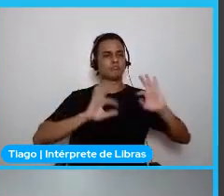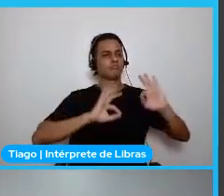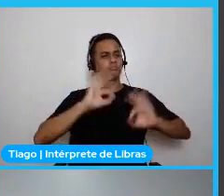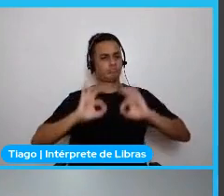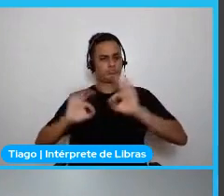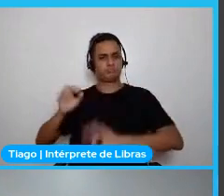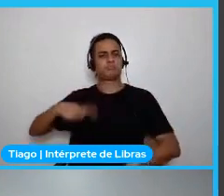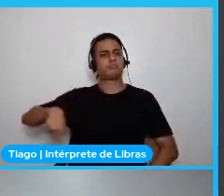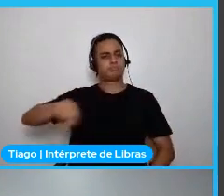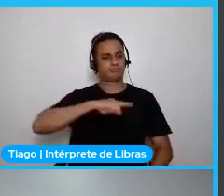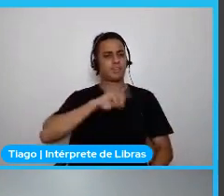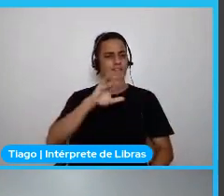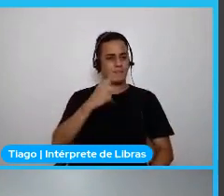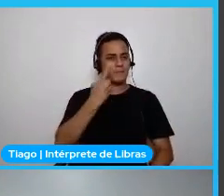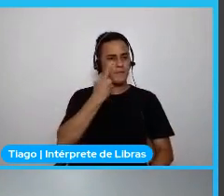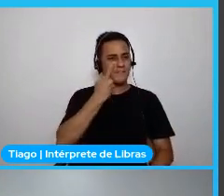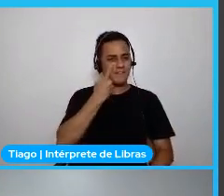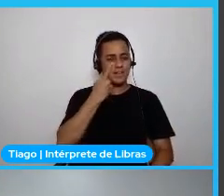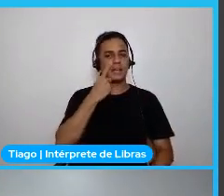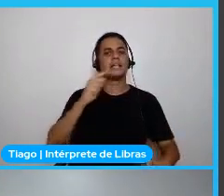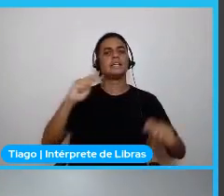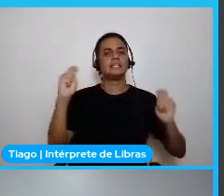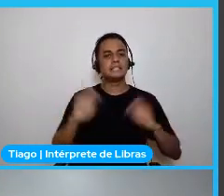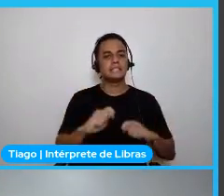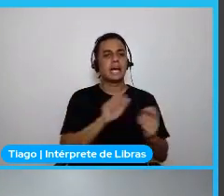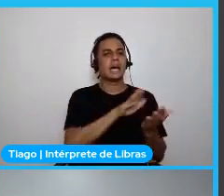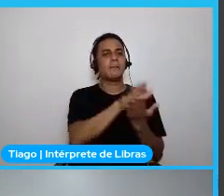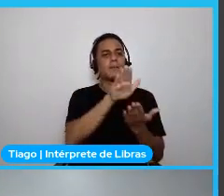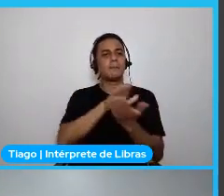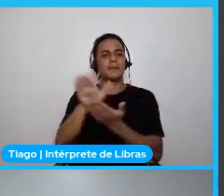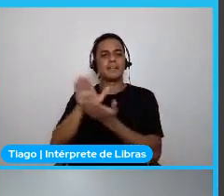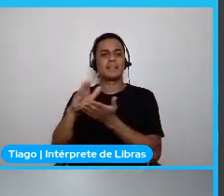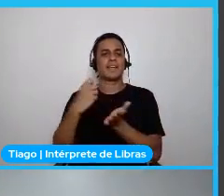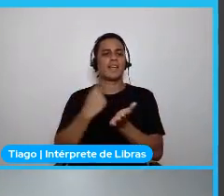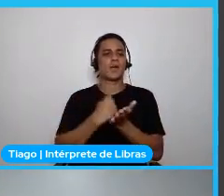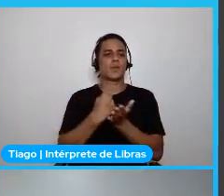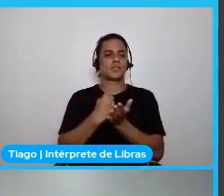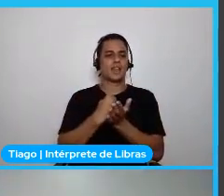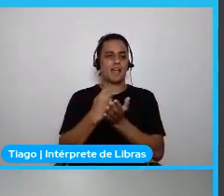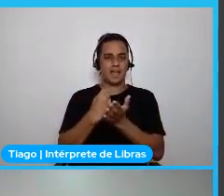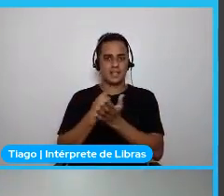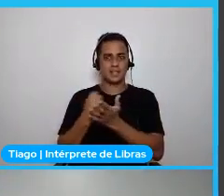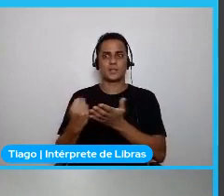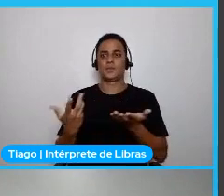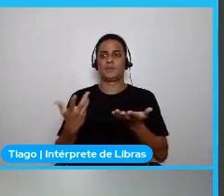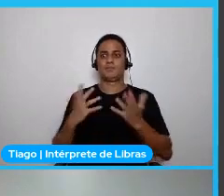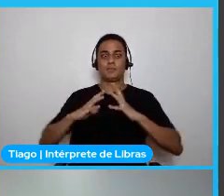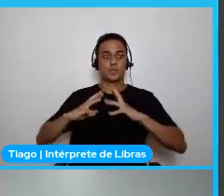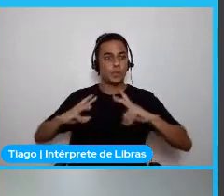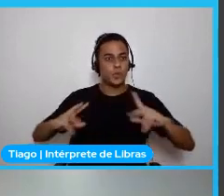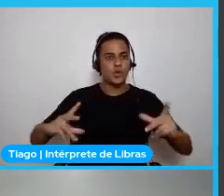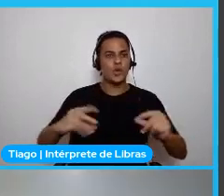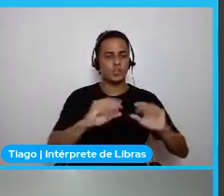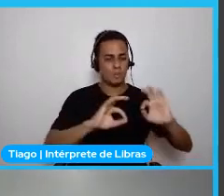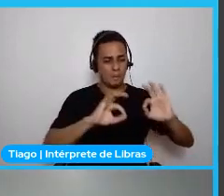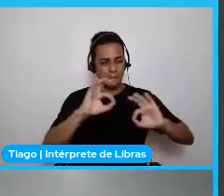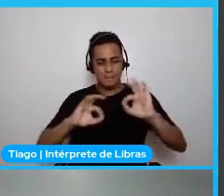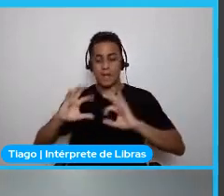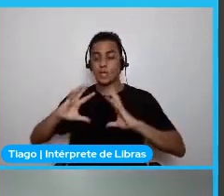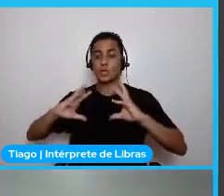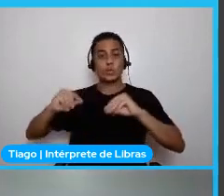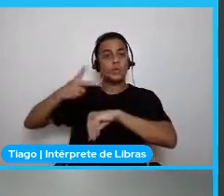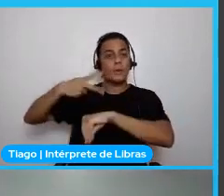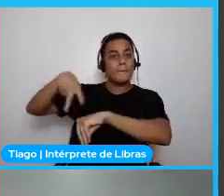ver, que se publica los contratos en las instituciones públicas, y que el formato es igual en todos los países donde